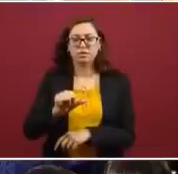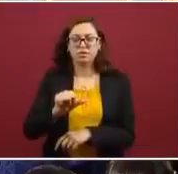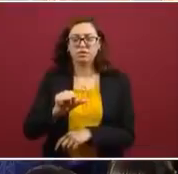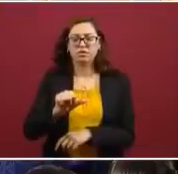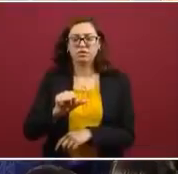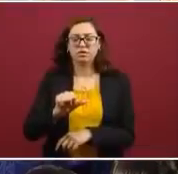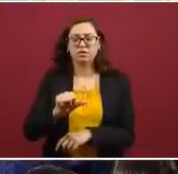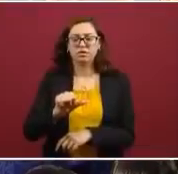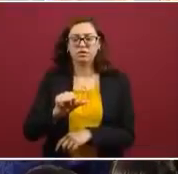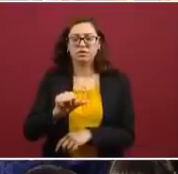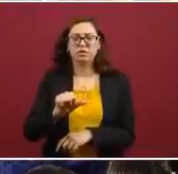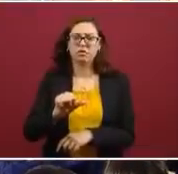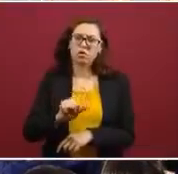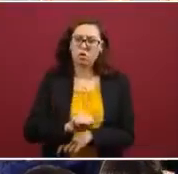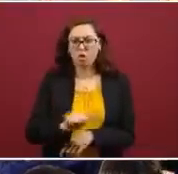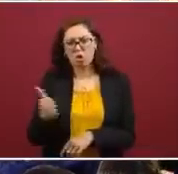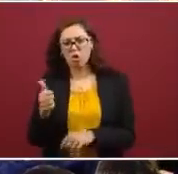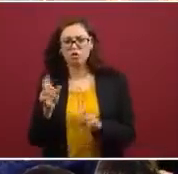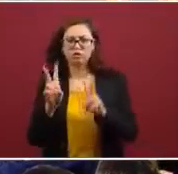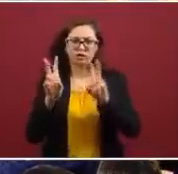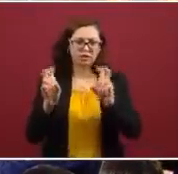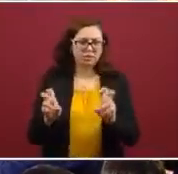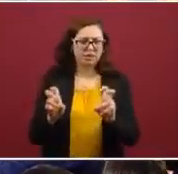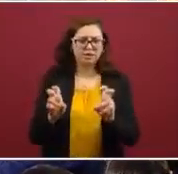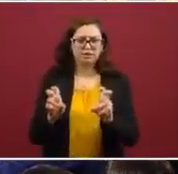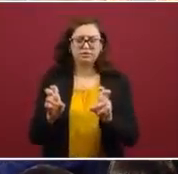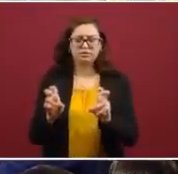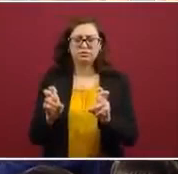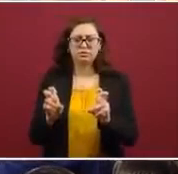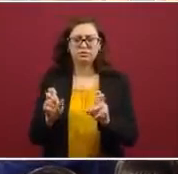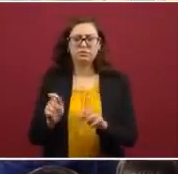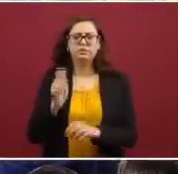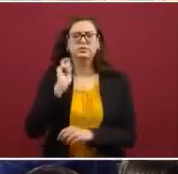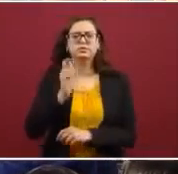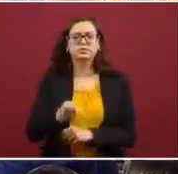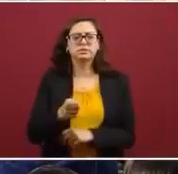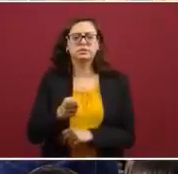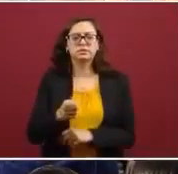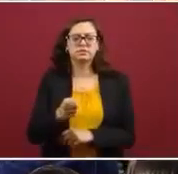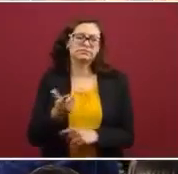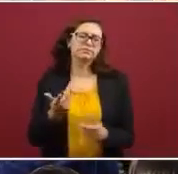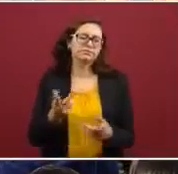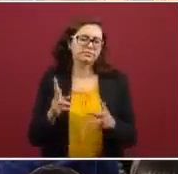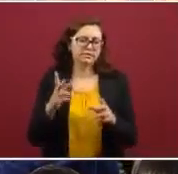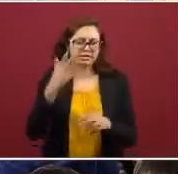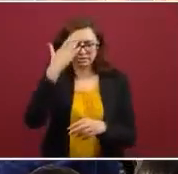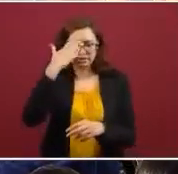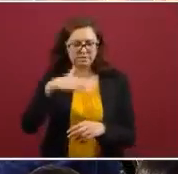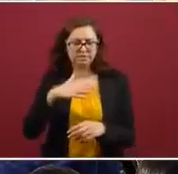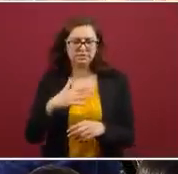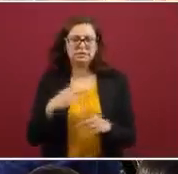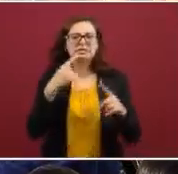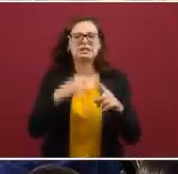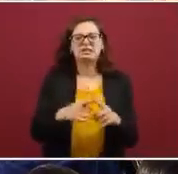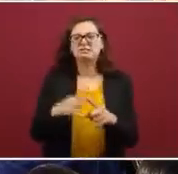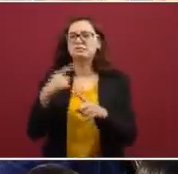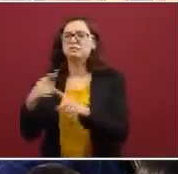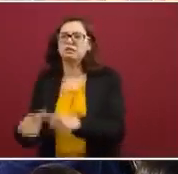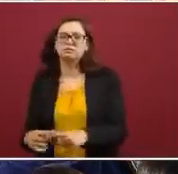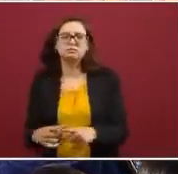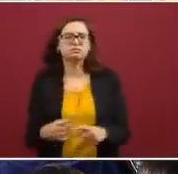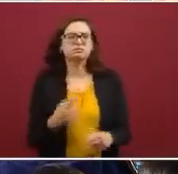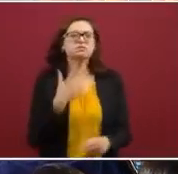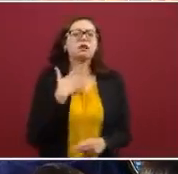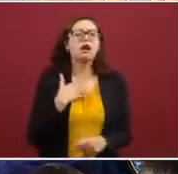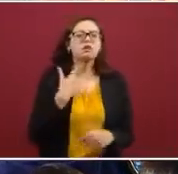a el otro tema, que es el quién es quién en los precios de los